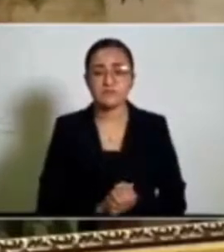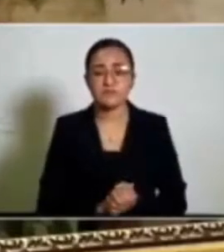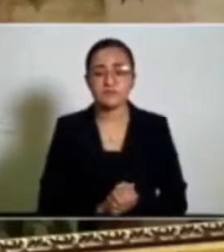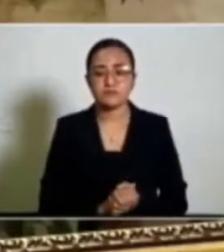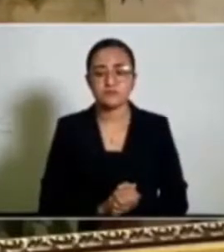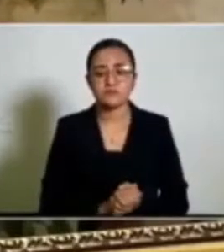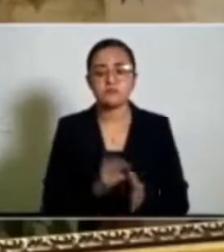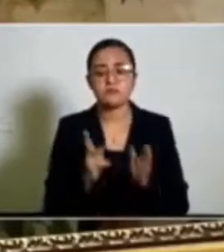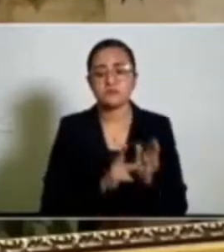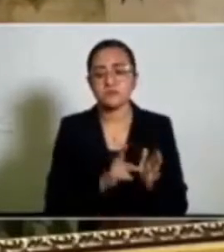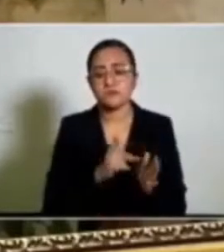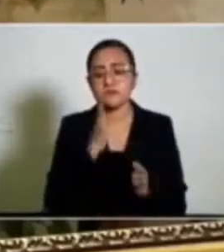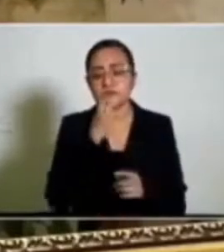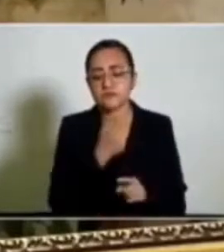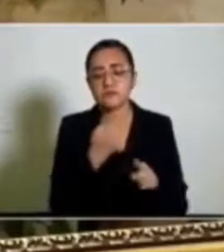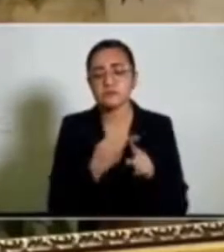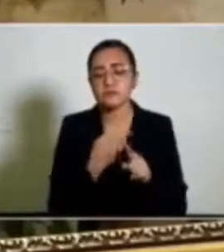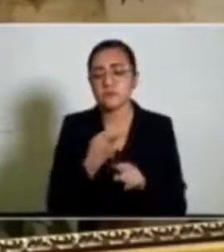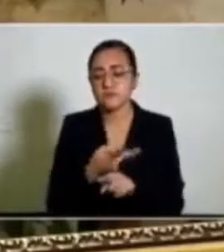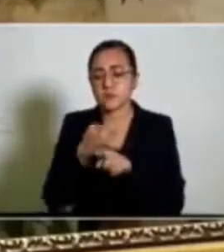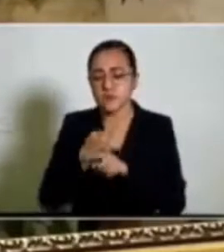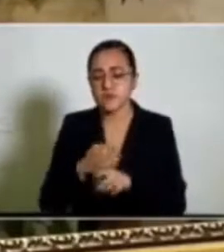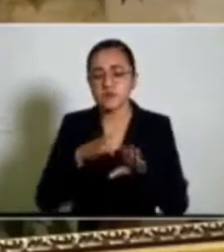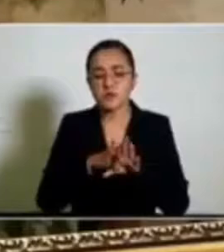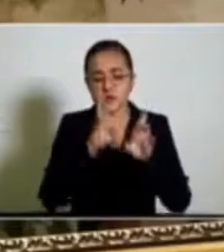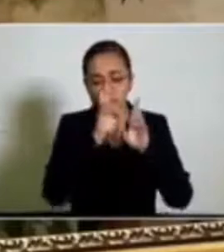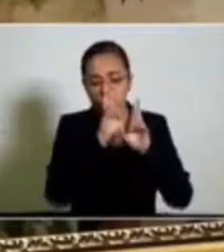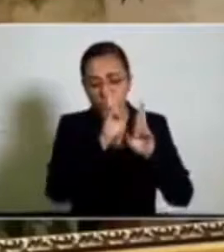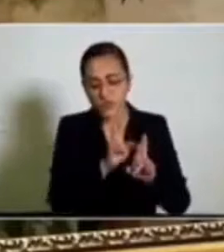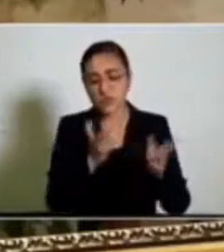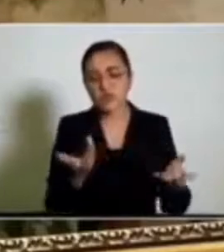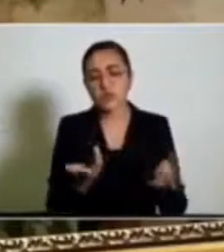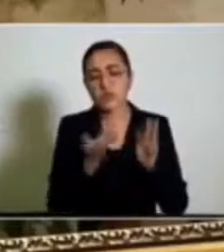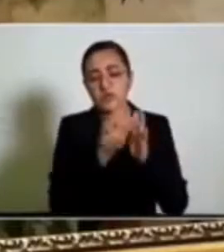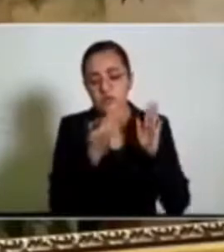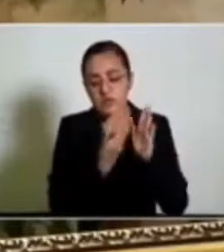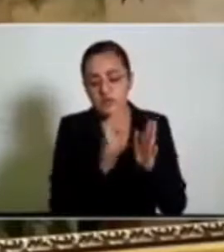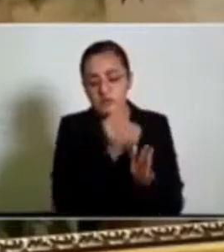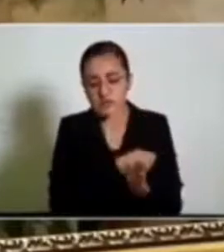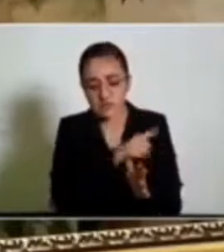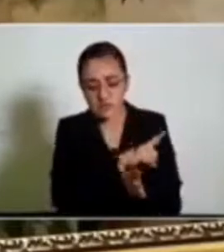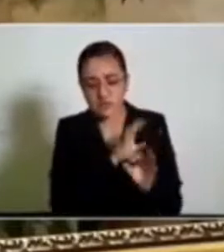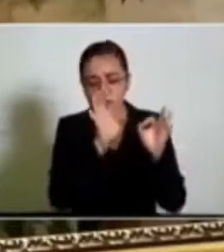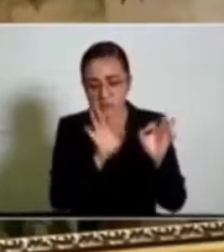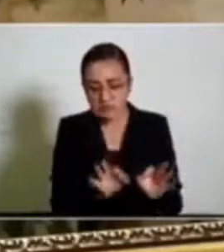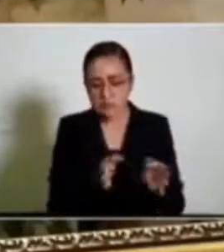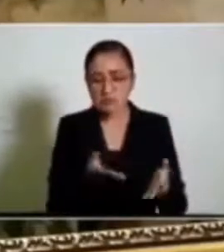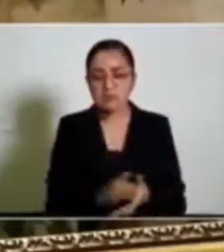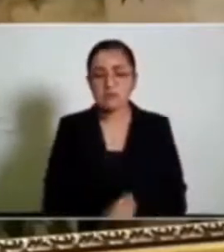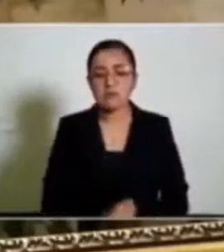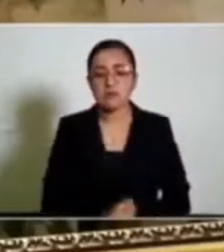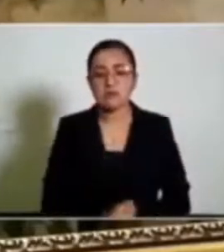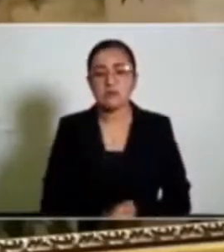Hemos reiterado nuestro exhorto a respetar las medidas de prevención.